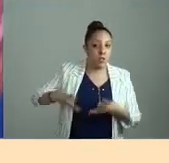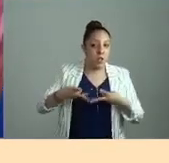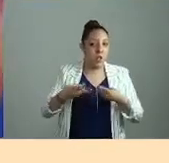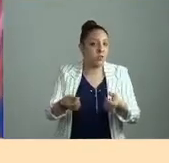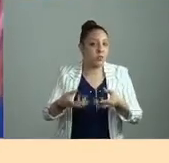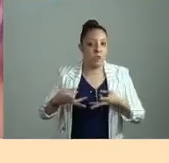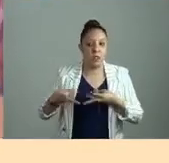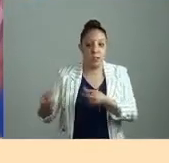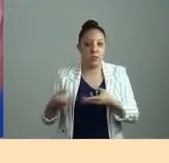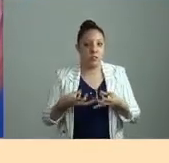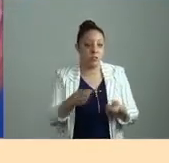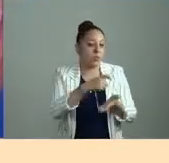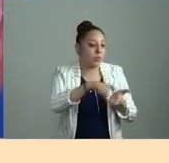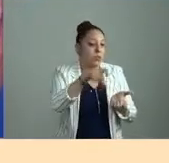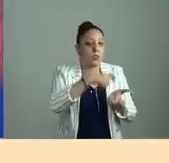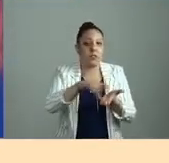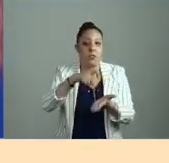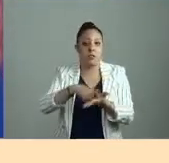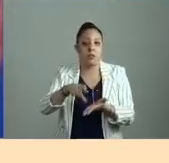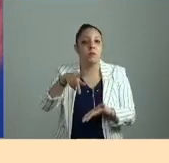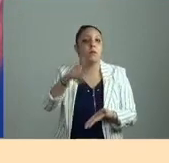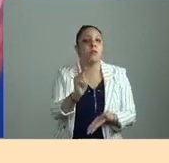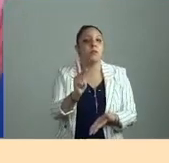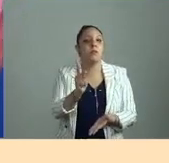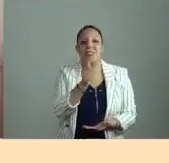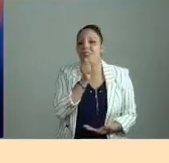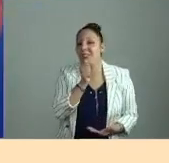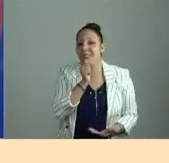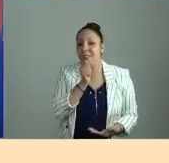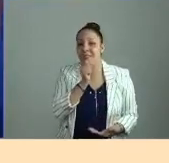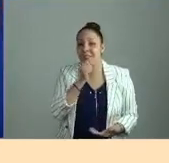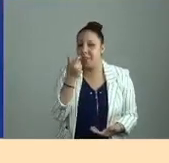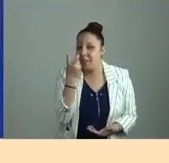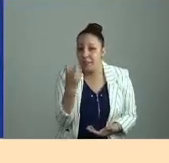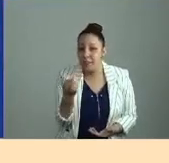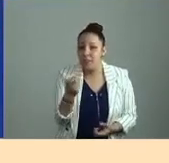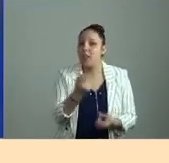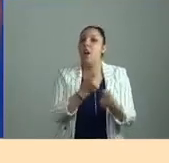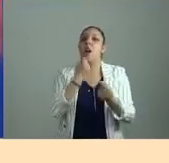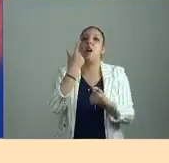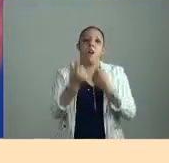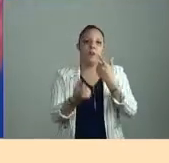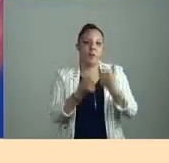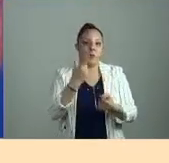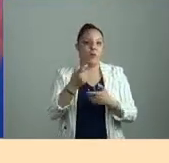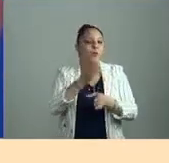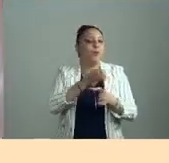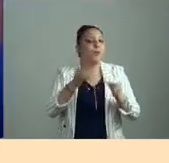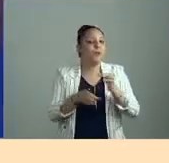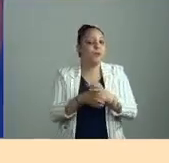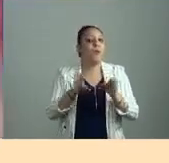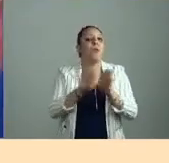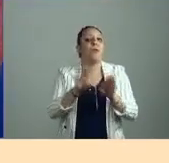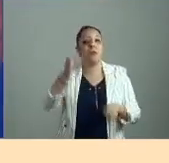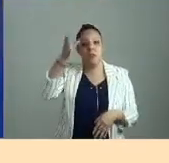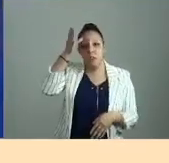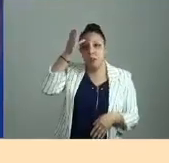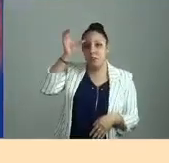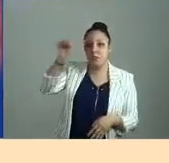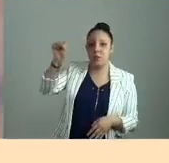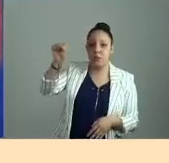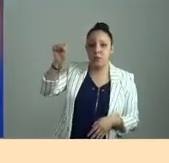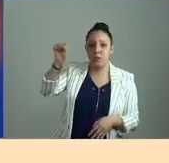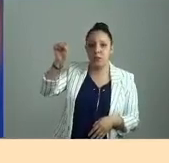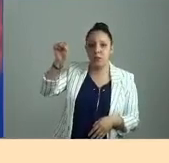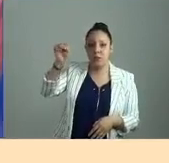brutal y todavía hay una concepción que a pesar de todo